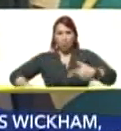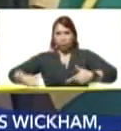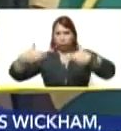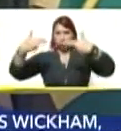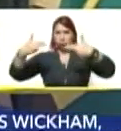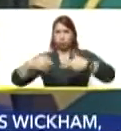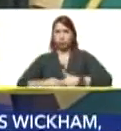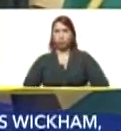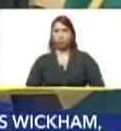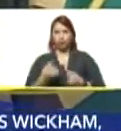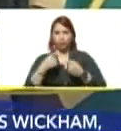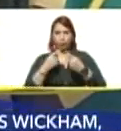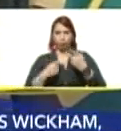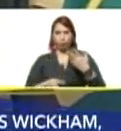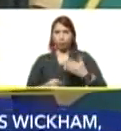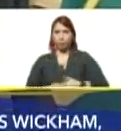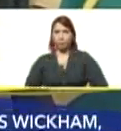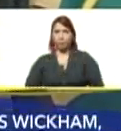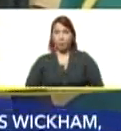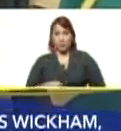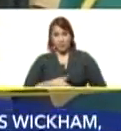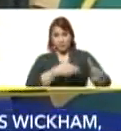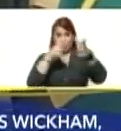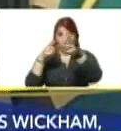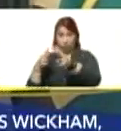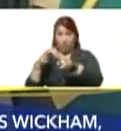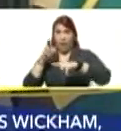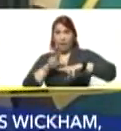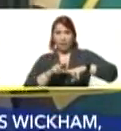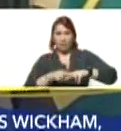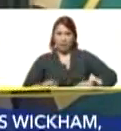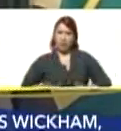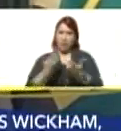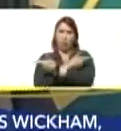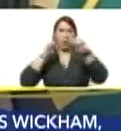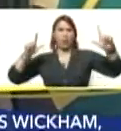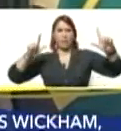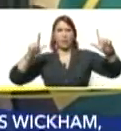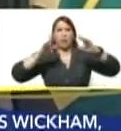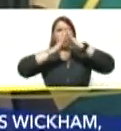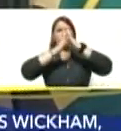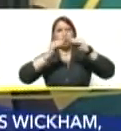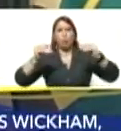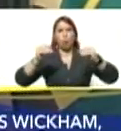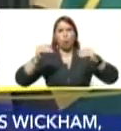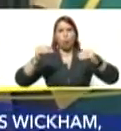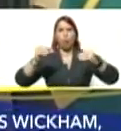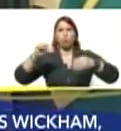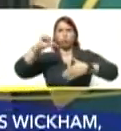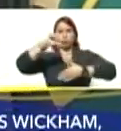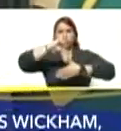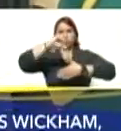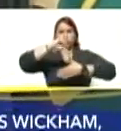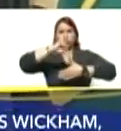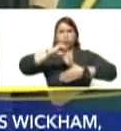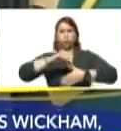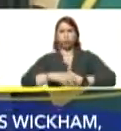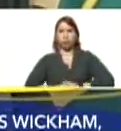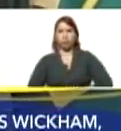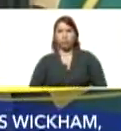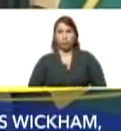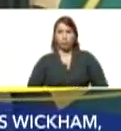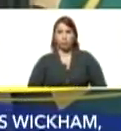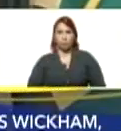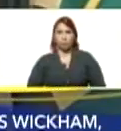Junín, llegaron a Ayacucho. Esos fusiles de Haití le dieron la libertad a todo el continente suramericano. Esa es la